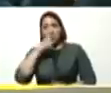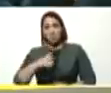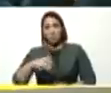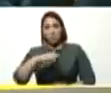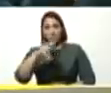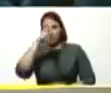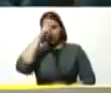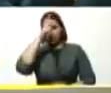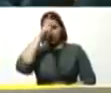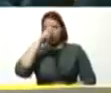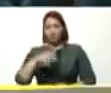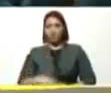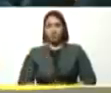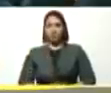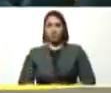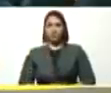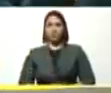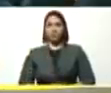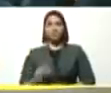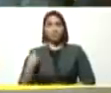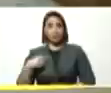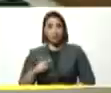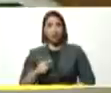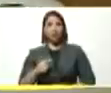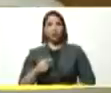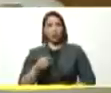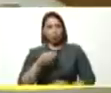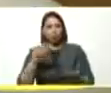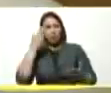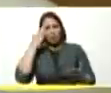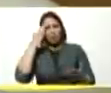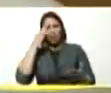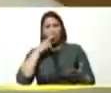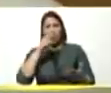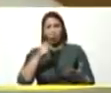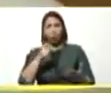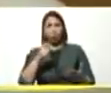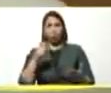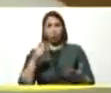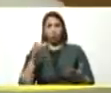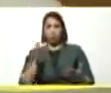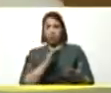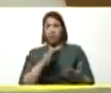Falcón. Tengo raíces falconianas, ustedes saben, Maduro viene de Falcón.